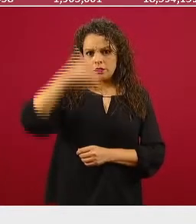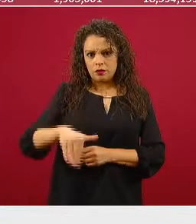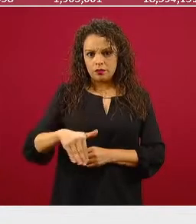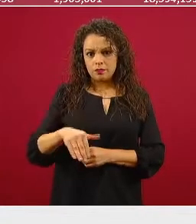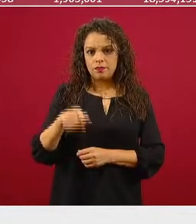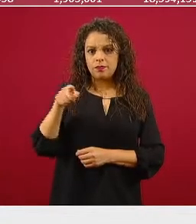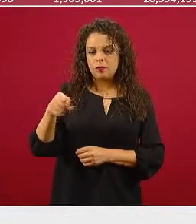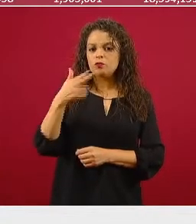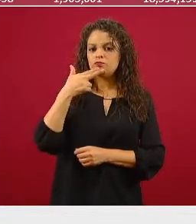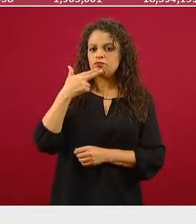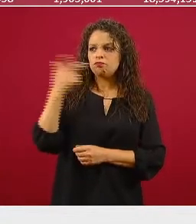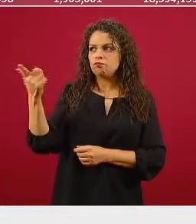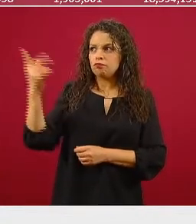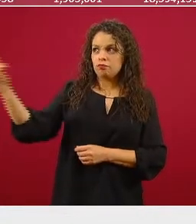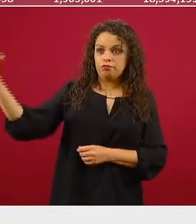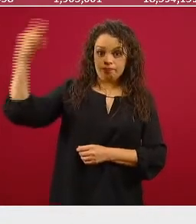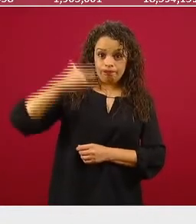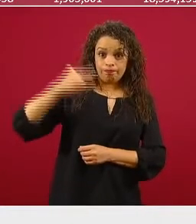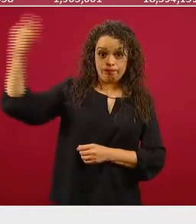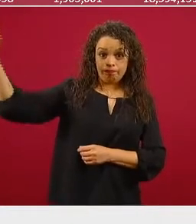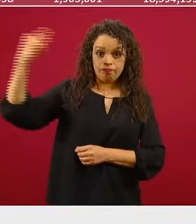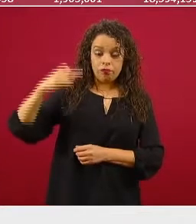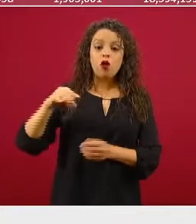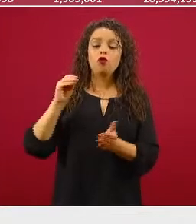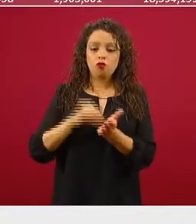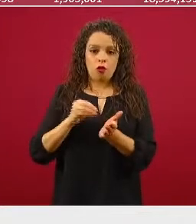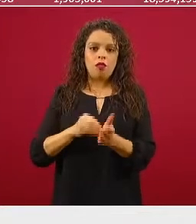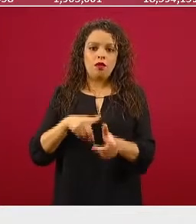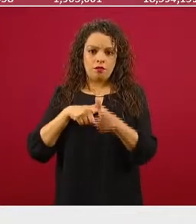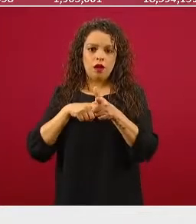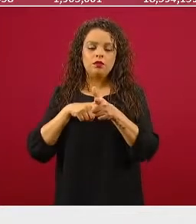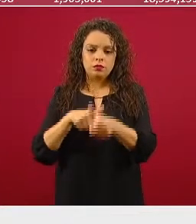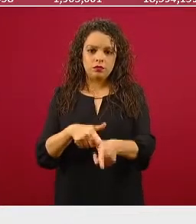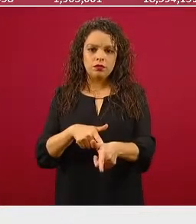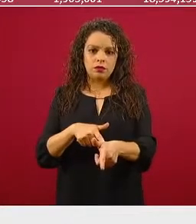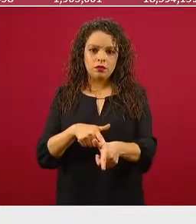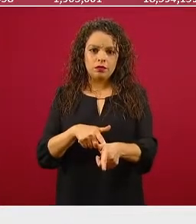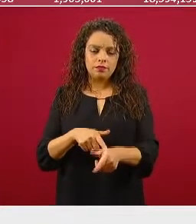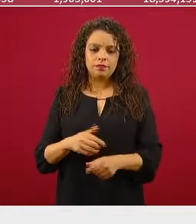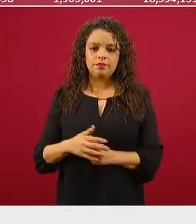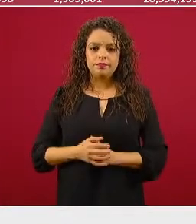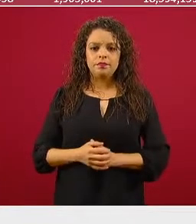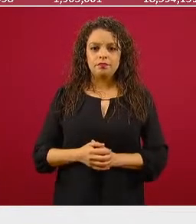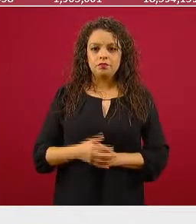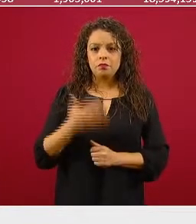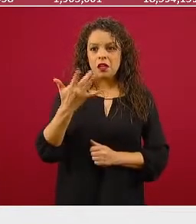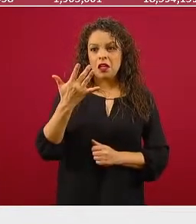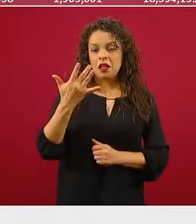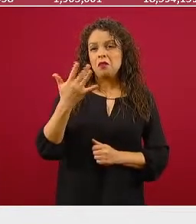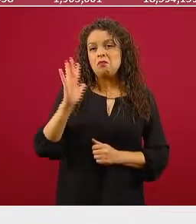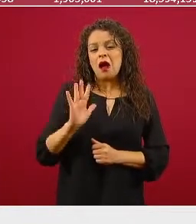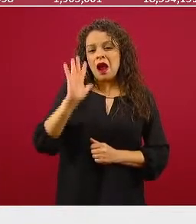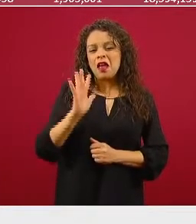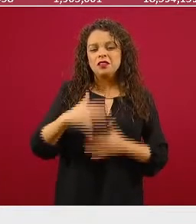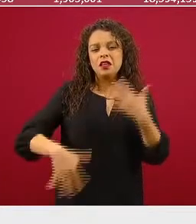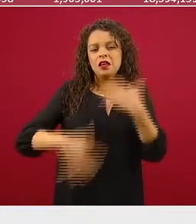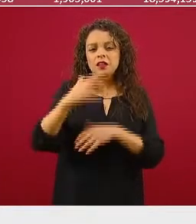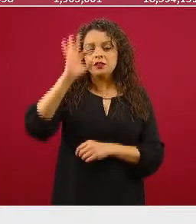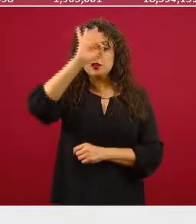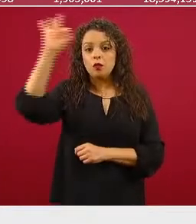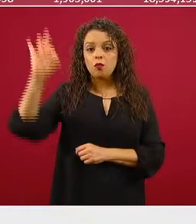aéreo continúa. Realmente solo se ha traído un 15% a lo mucho de lo que se ha comprado, ya que